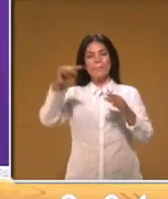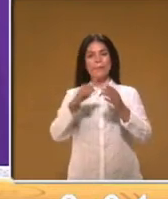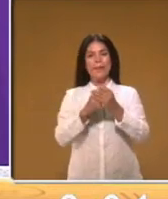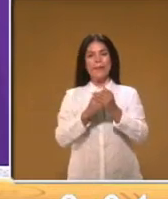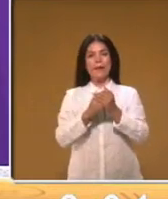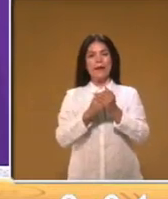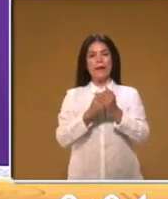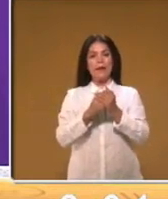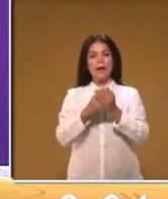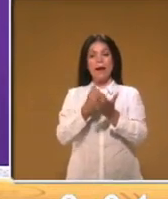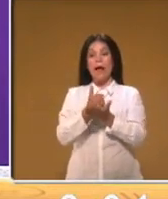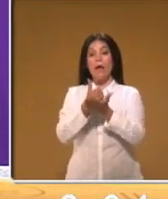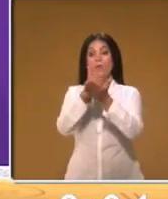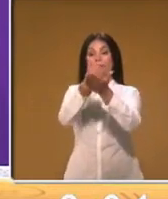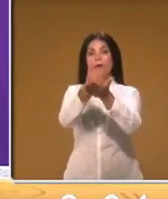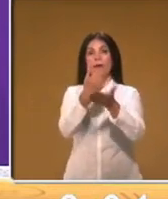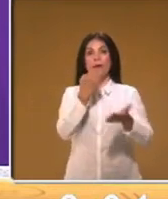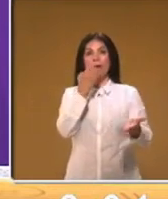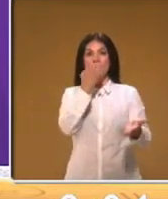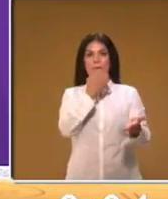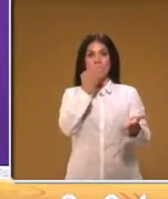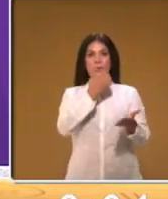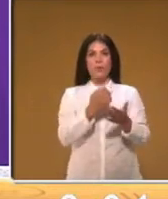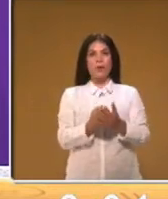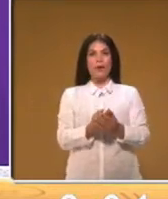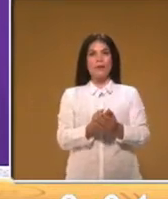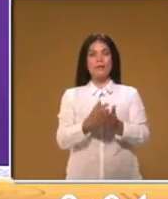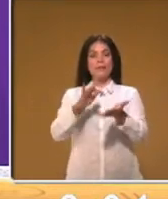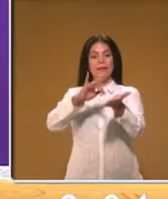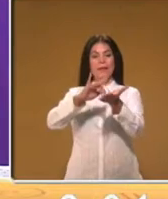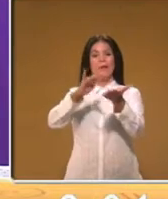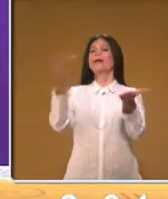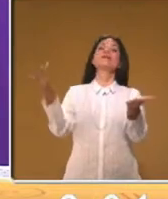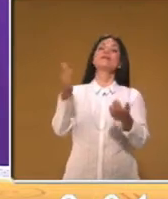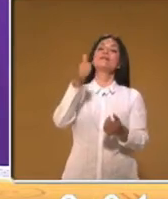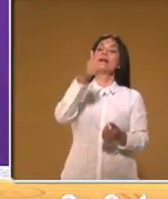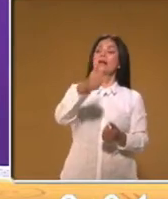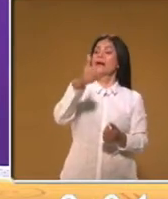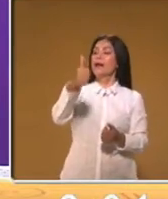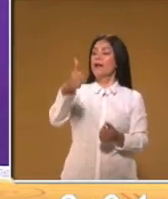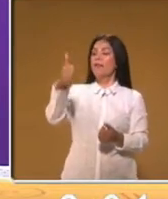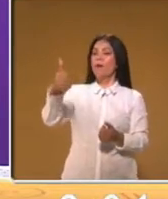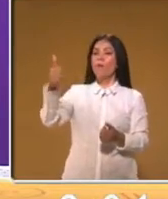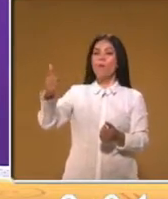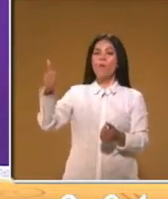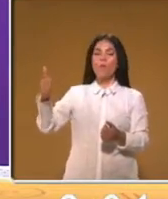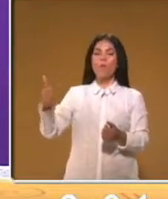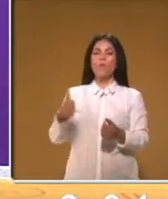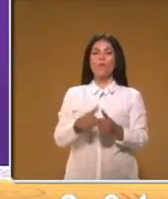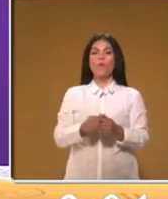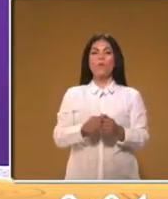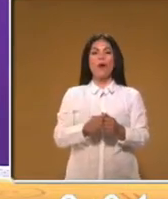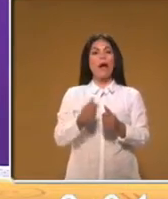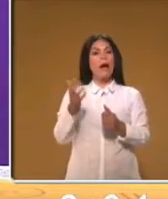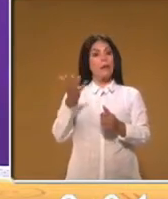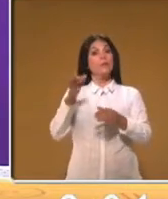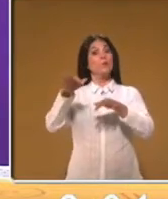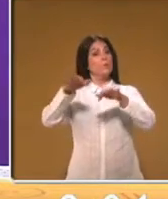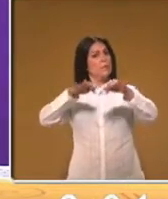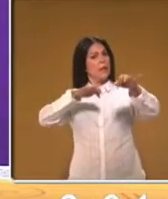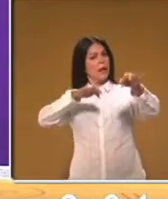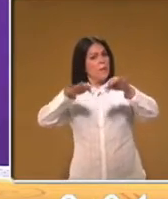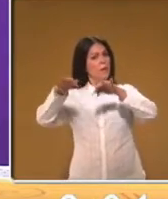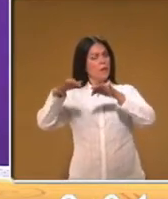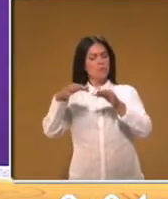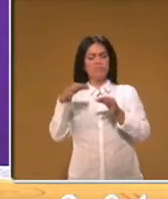comunidades. Agradecerles también que cada uno de ellos ha estado haciendo un trabajo perfecto, de manera que hemos